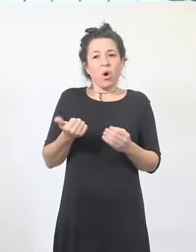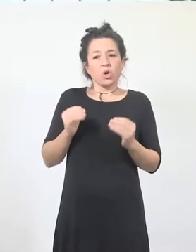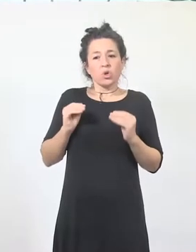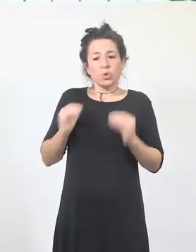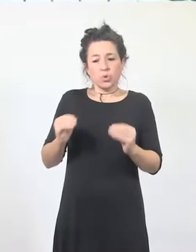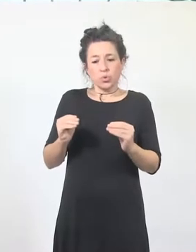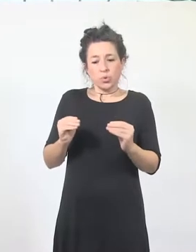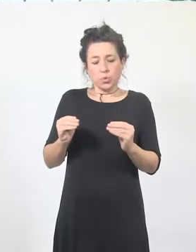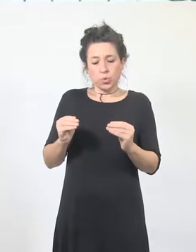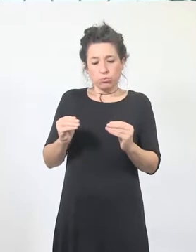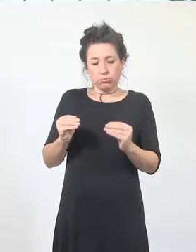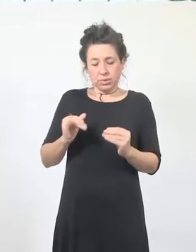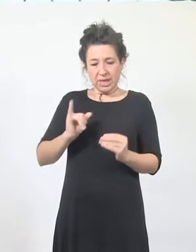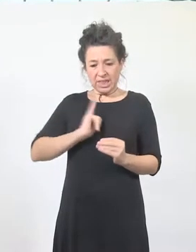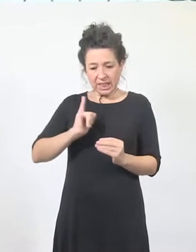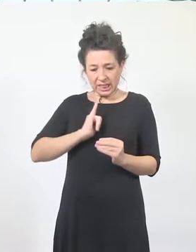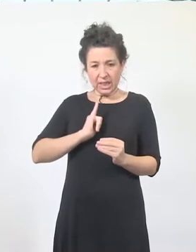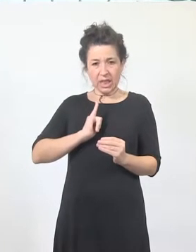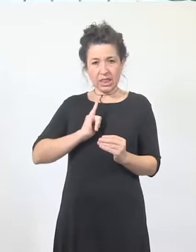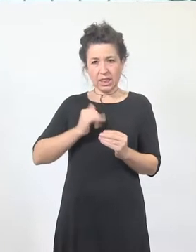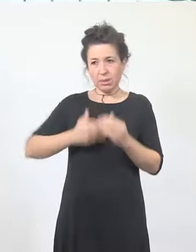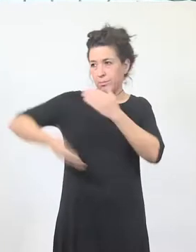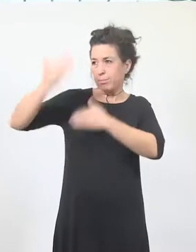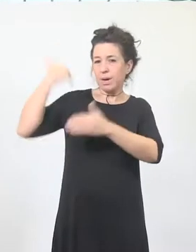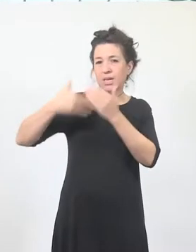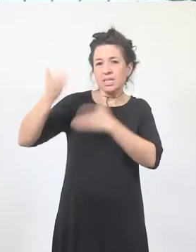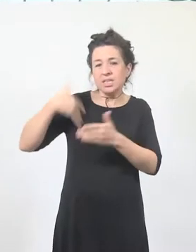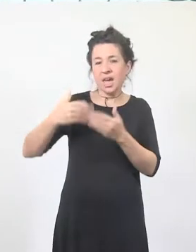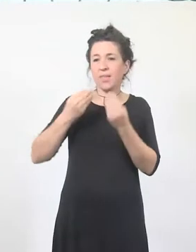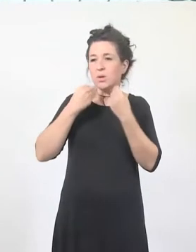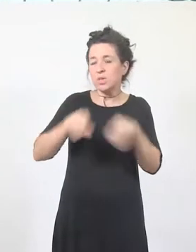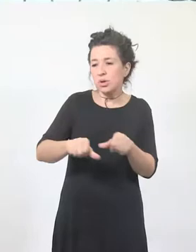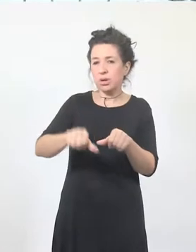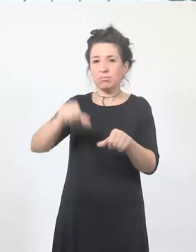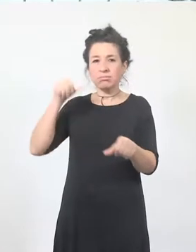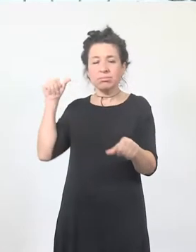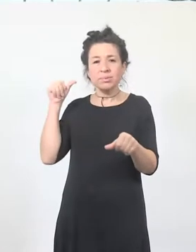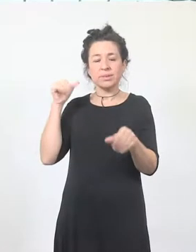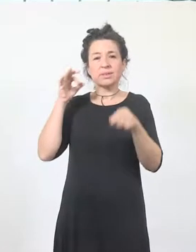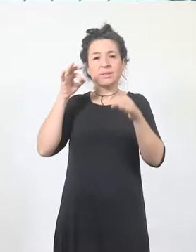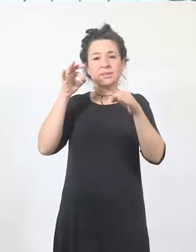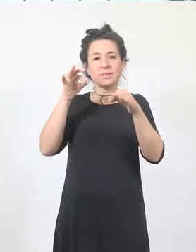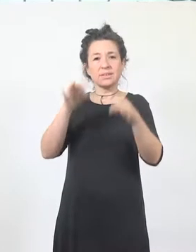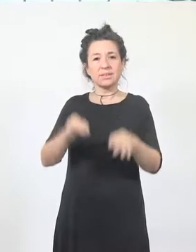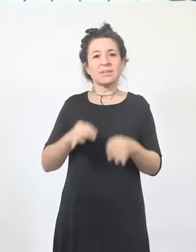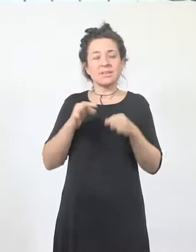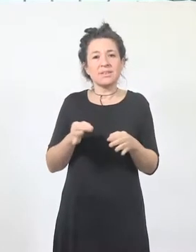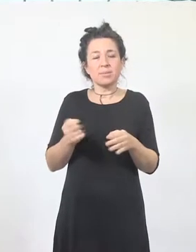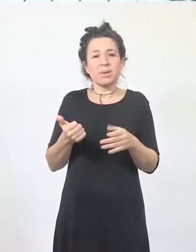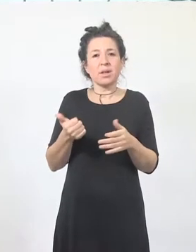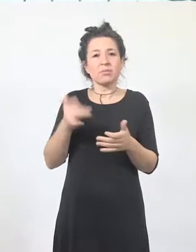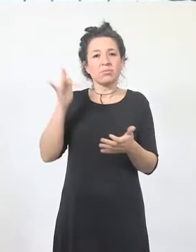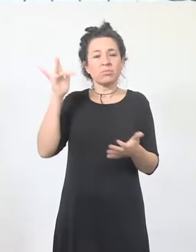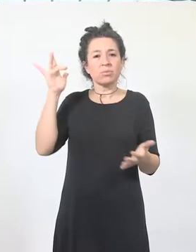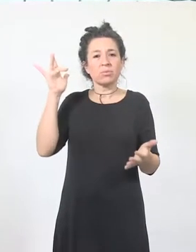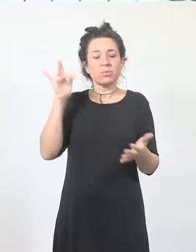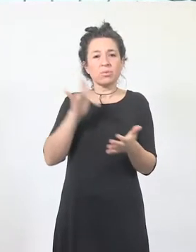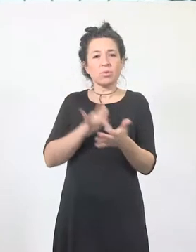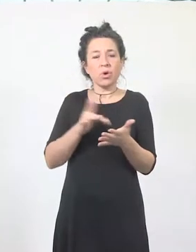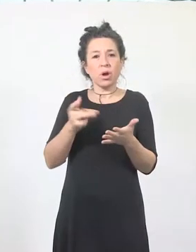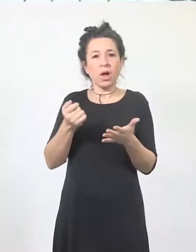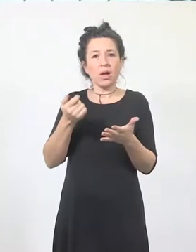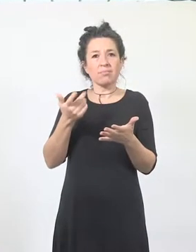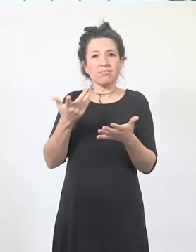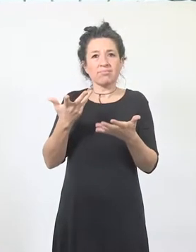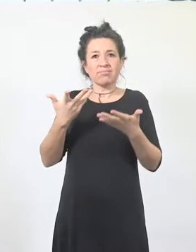su existencia, esa parte de su pasado, de su historia, siempre pues, la han tenido